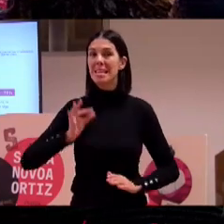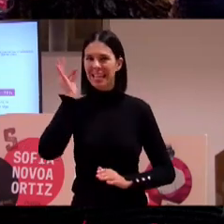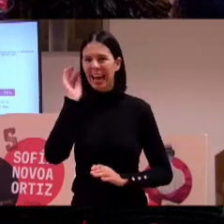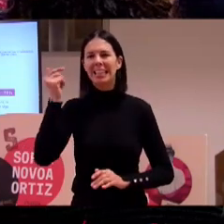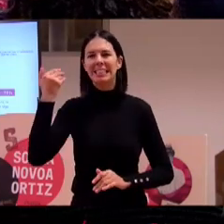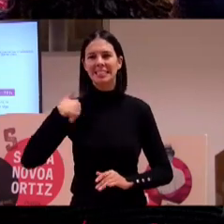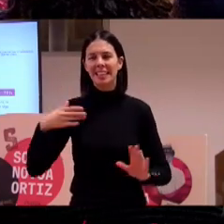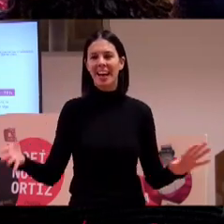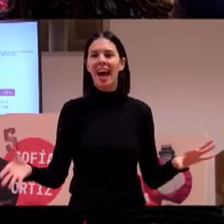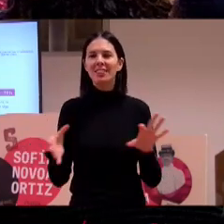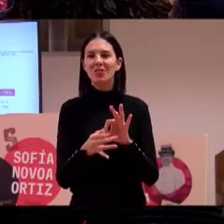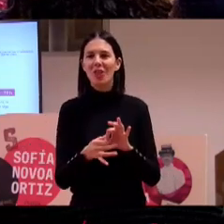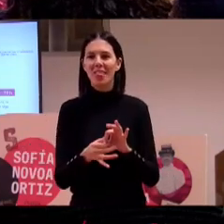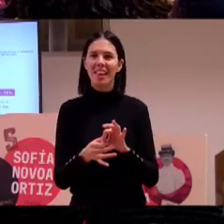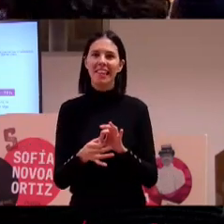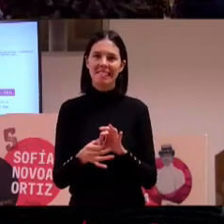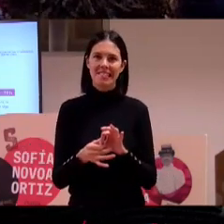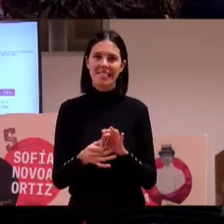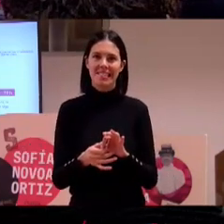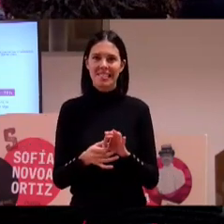asociado más